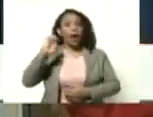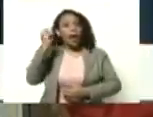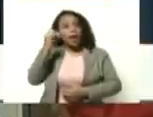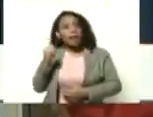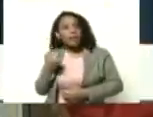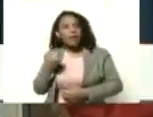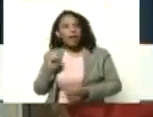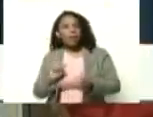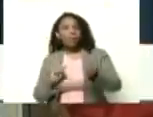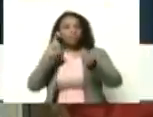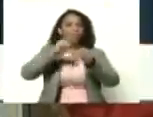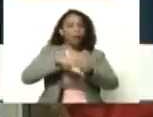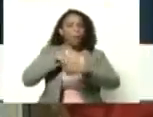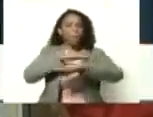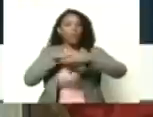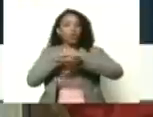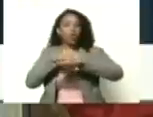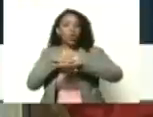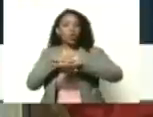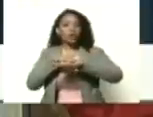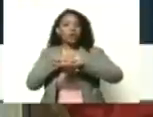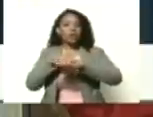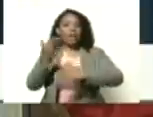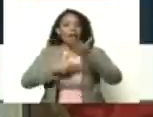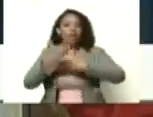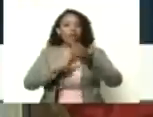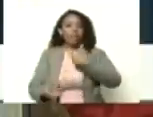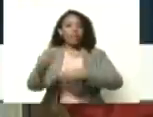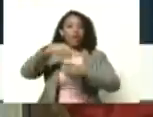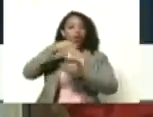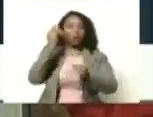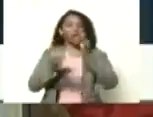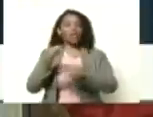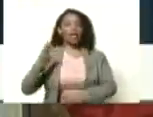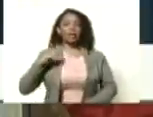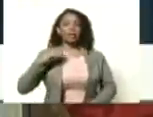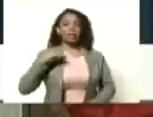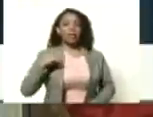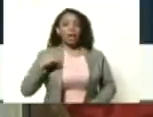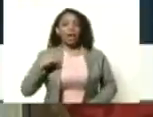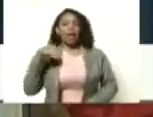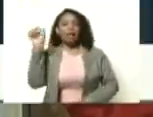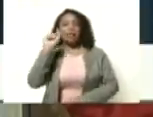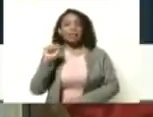ministerio de relaciones interiores y justicia el ccpc ezzedín